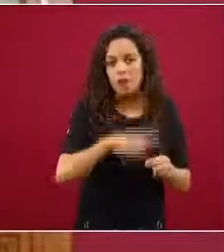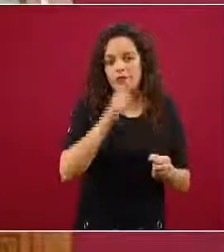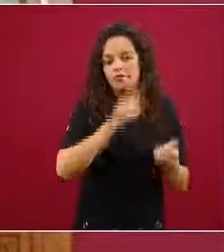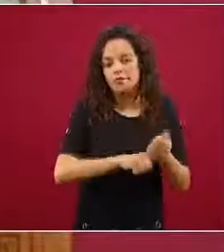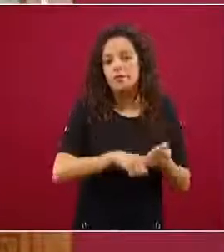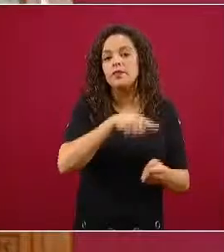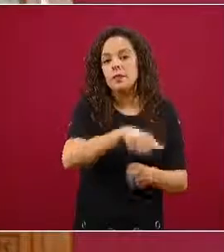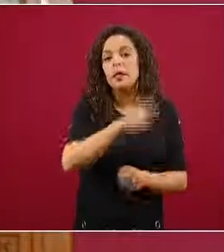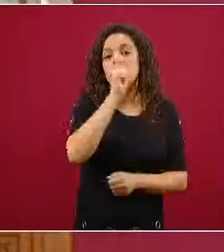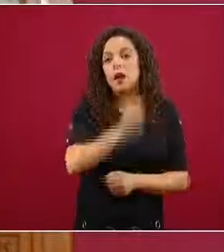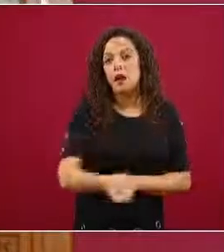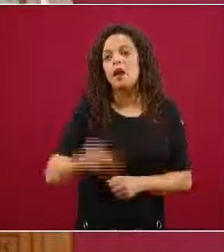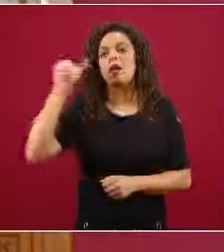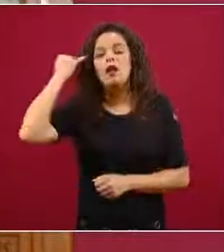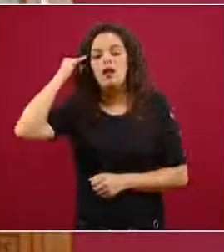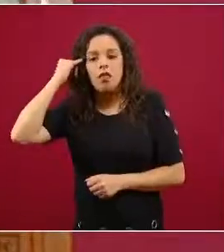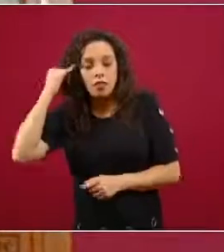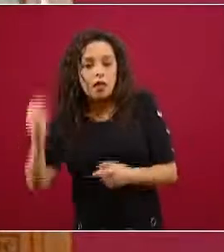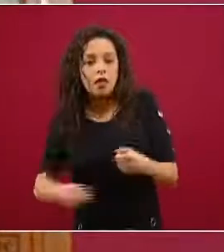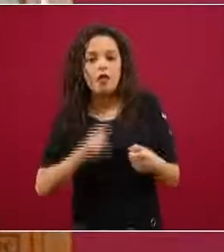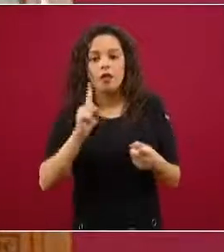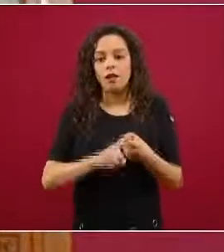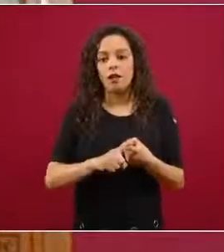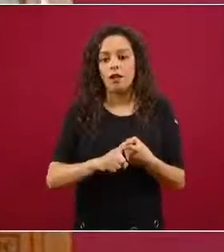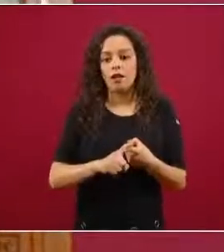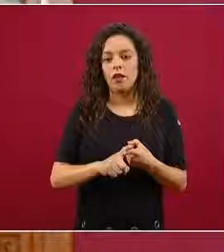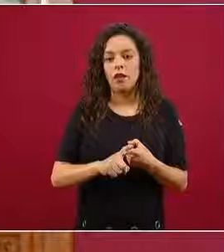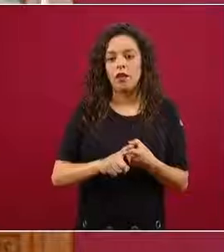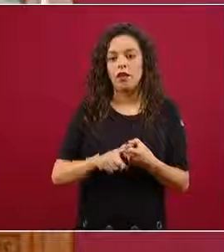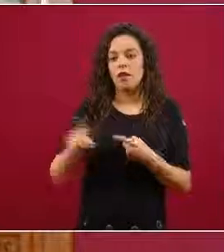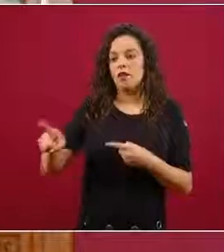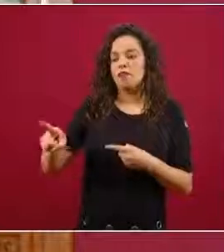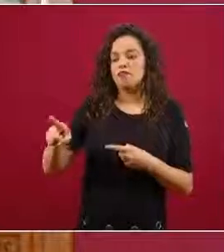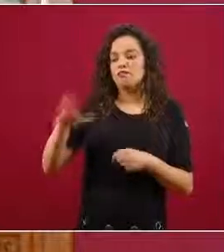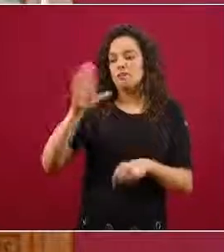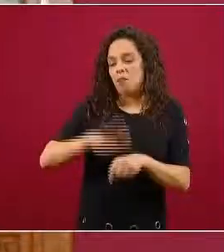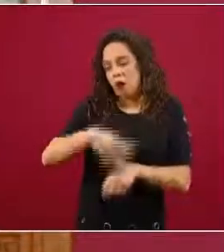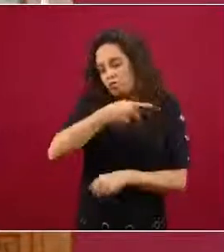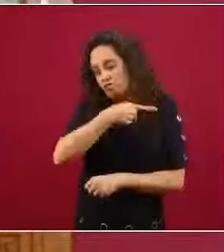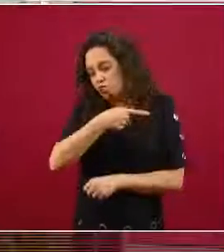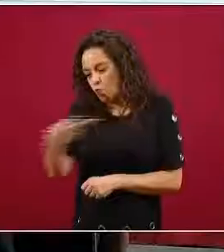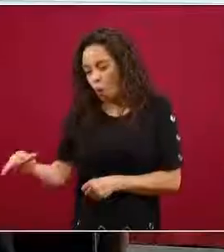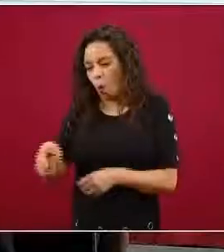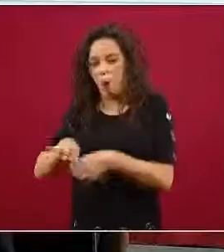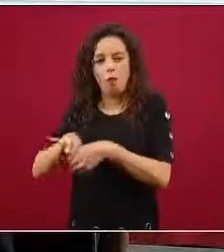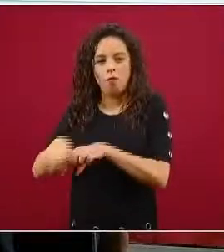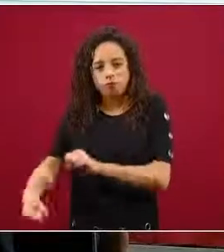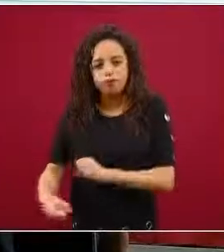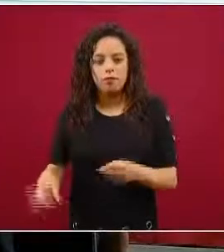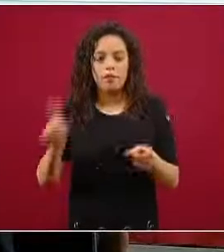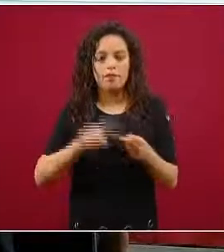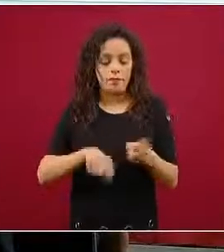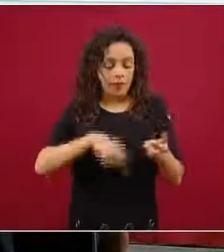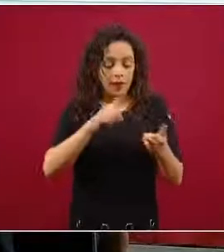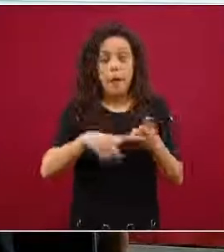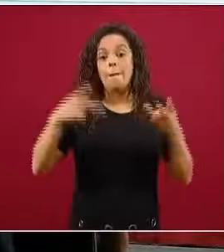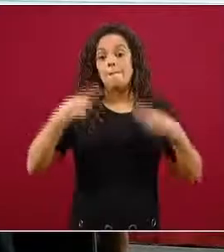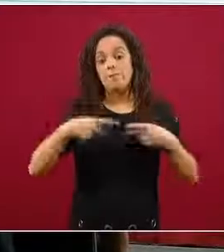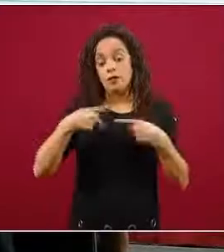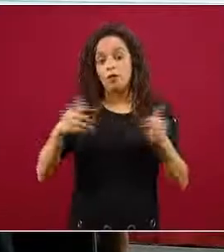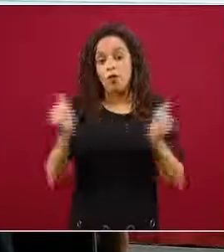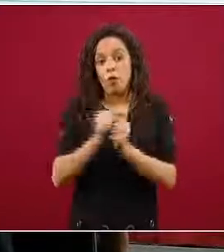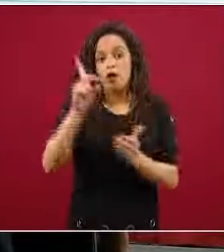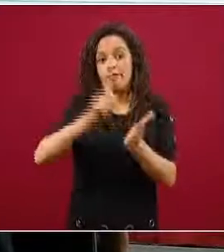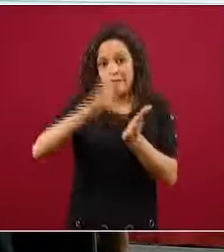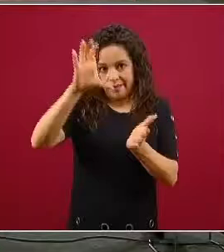a las poblaciones urbanas marginadas, a las personas con discapacidad.